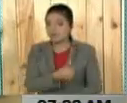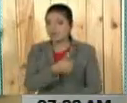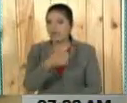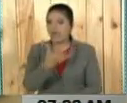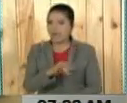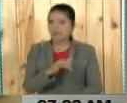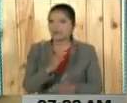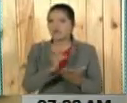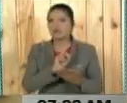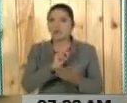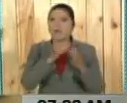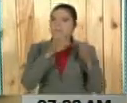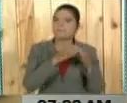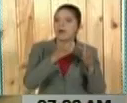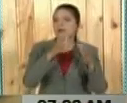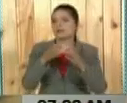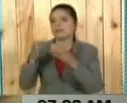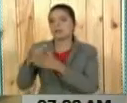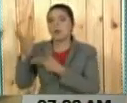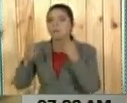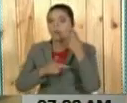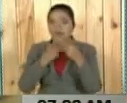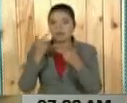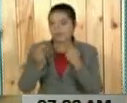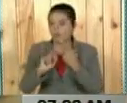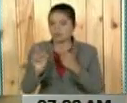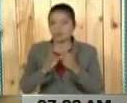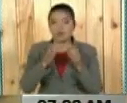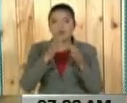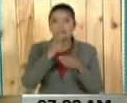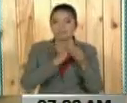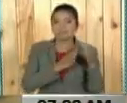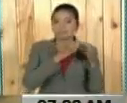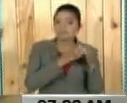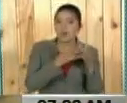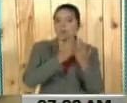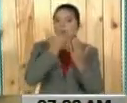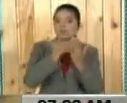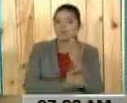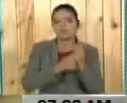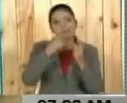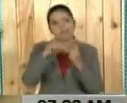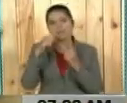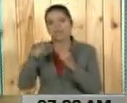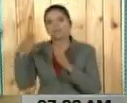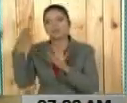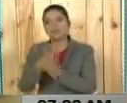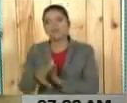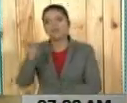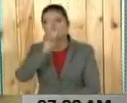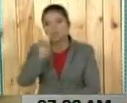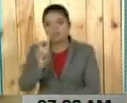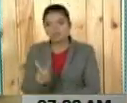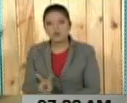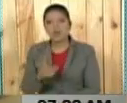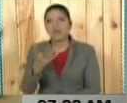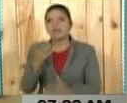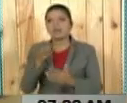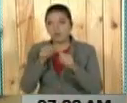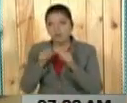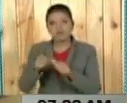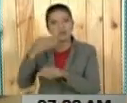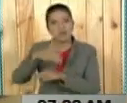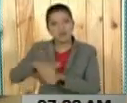facciones, no partidos políticos como tal, sino facciones con proyectos diferentes sobre Venezuela, proyectos de continuar en la